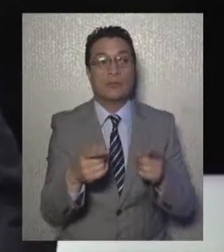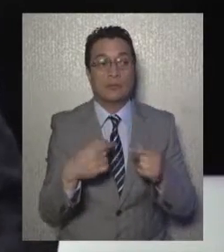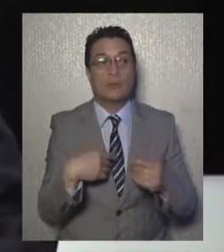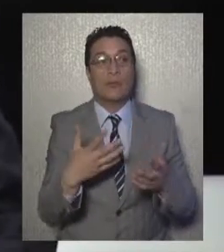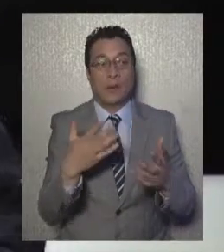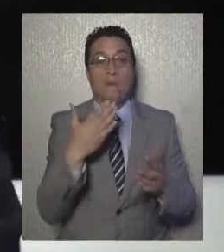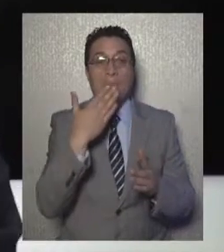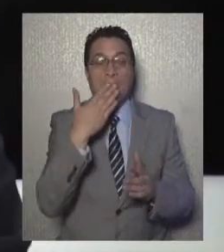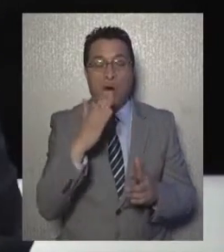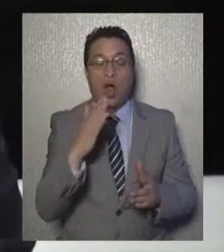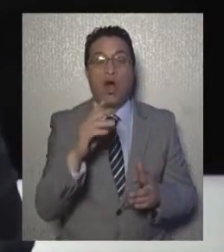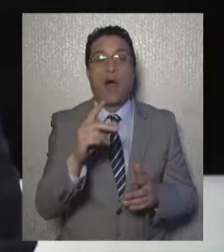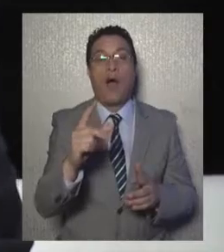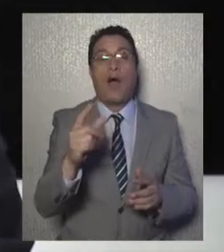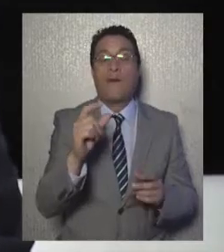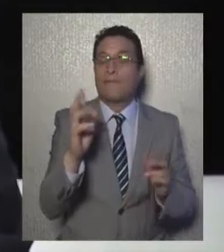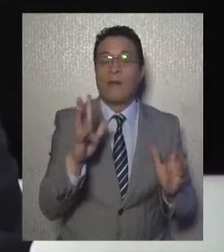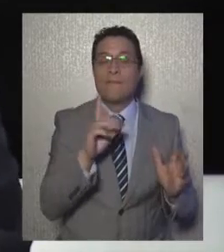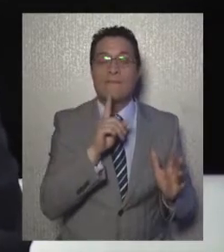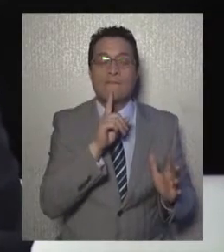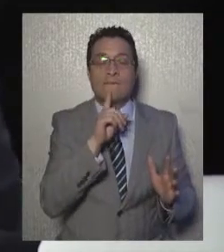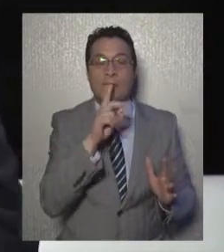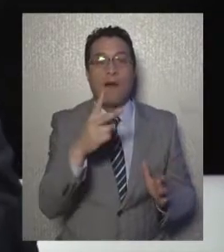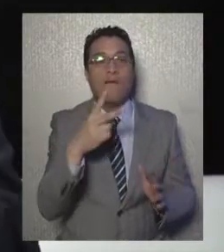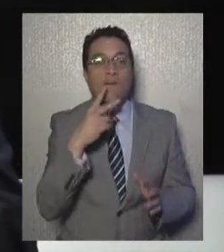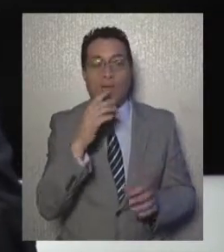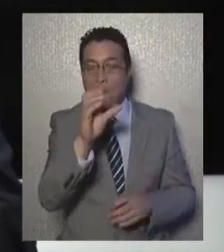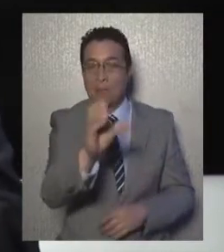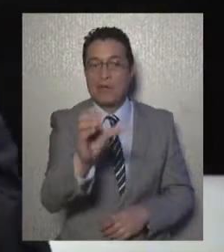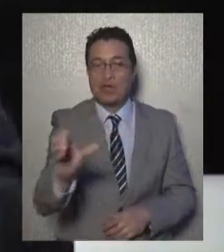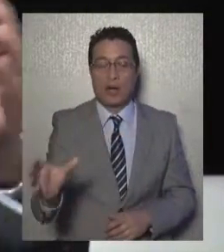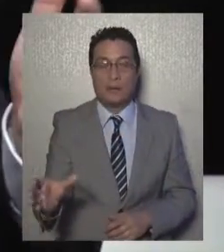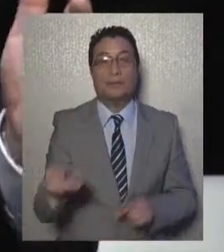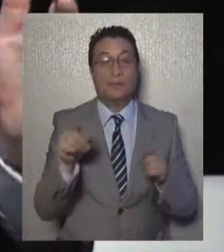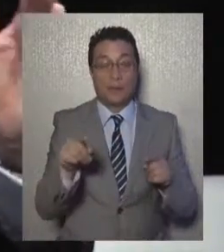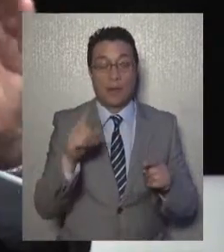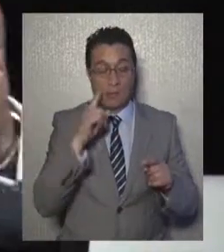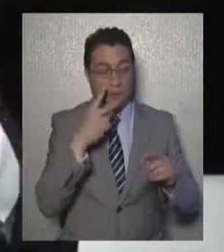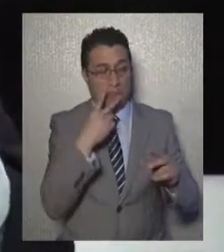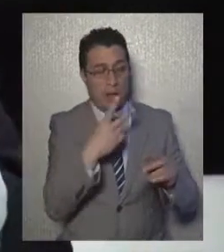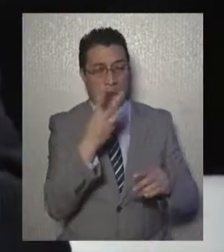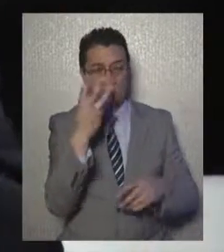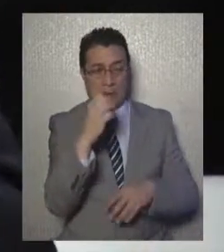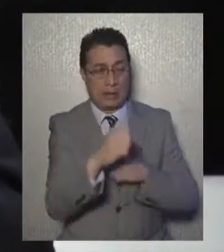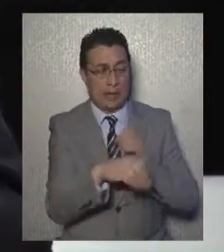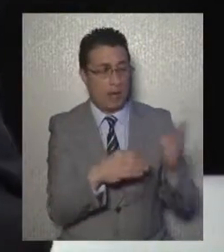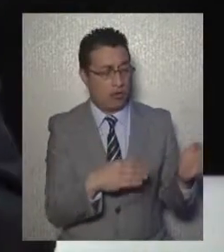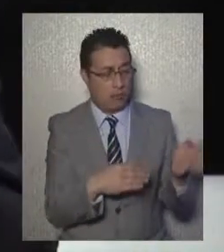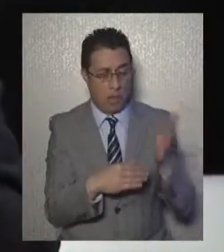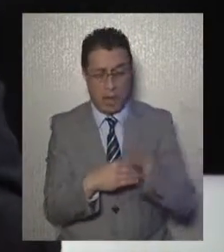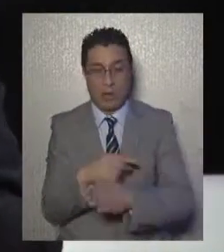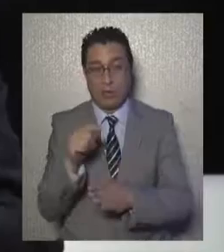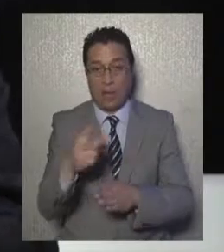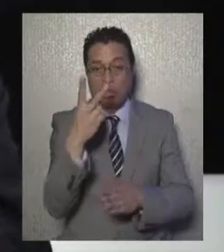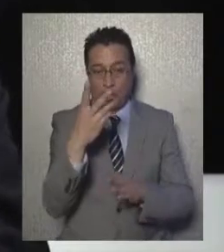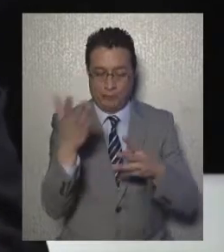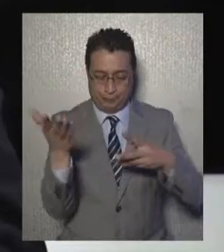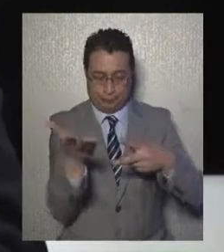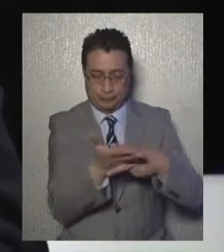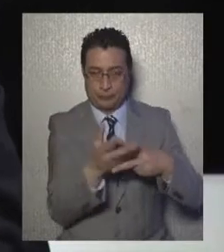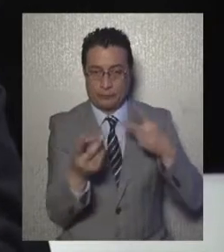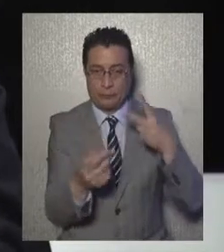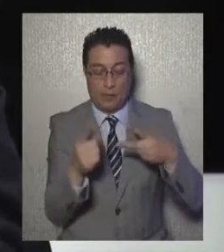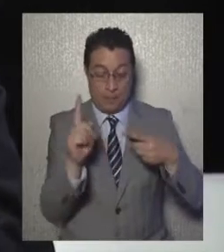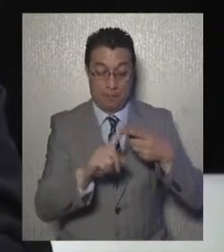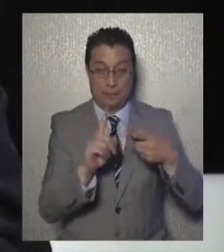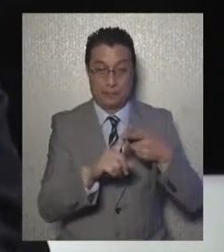la calidad de vida de las personas. Si miramos estos 30 años, podemos distinguir dos periodos. El primer periodo,